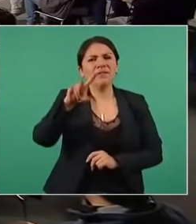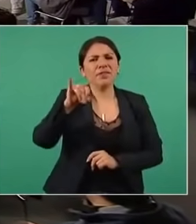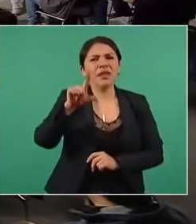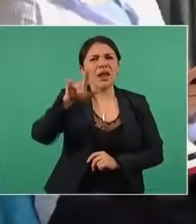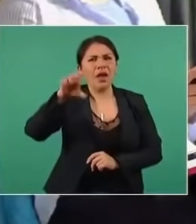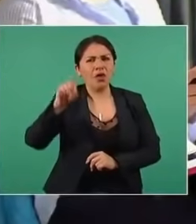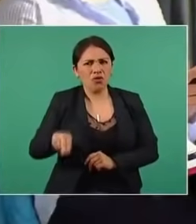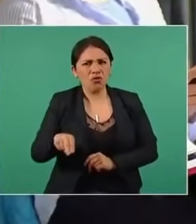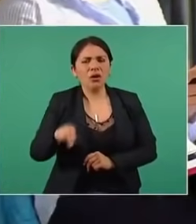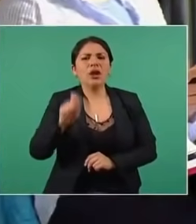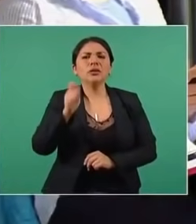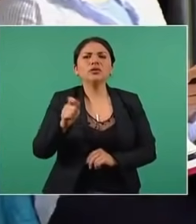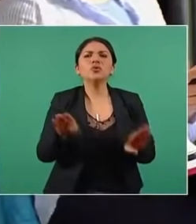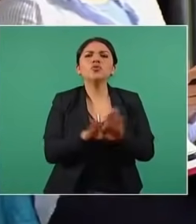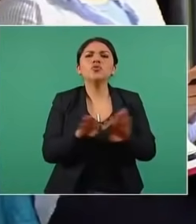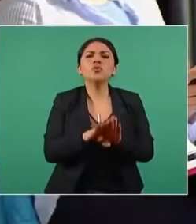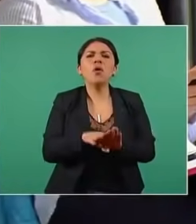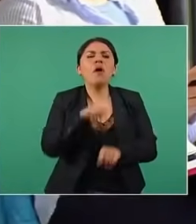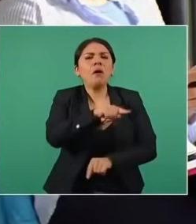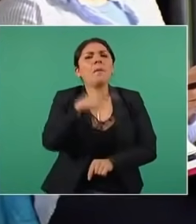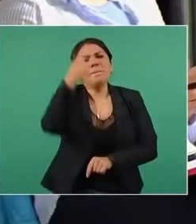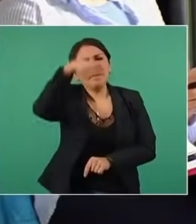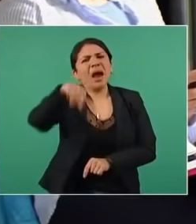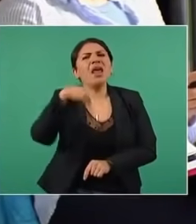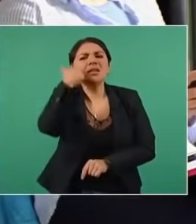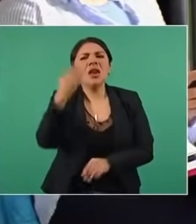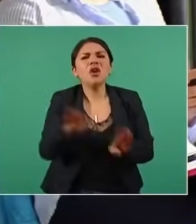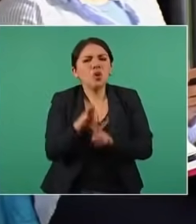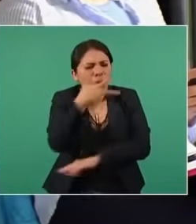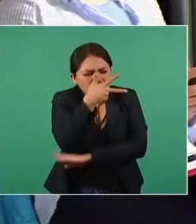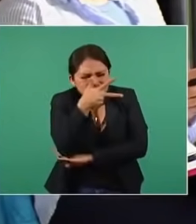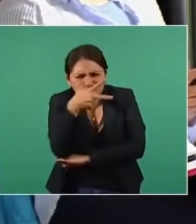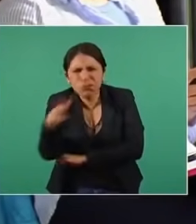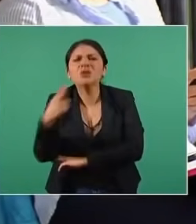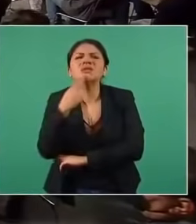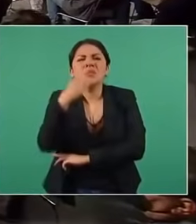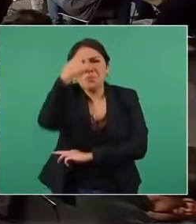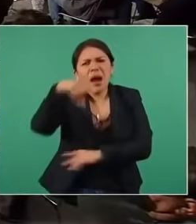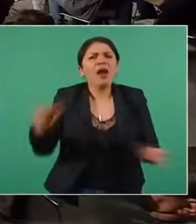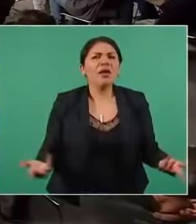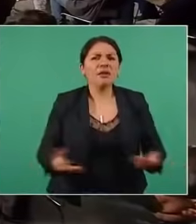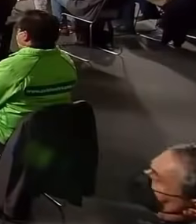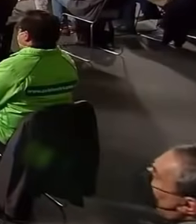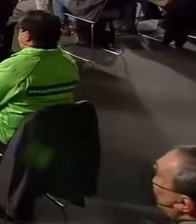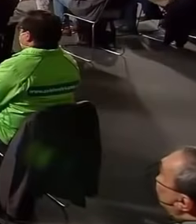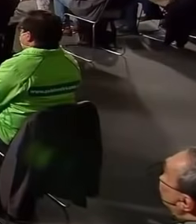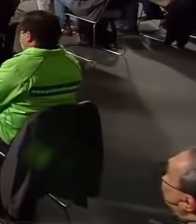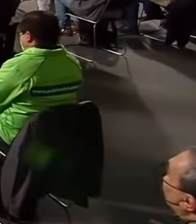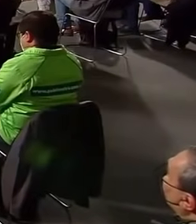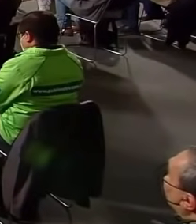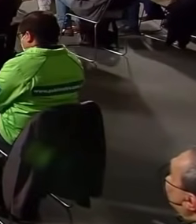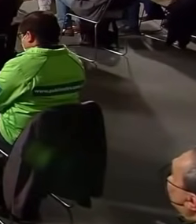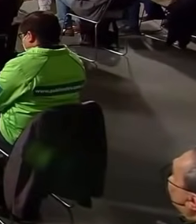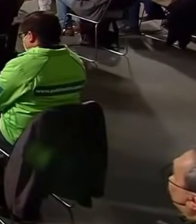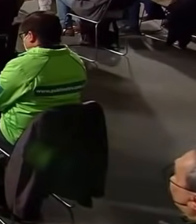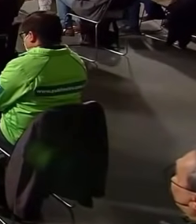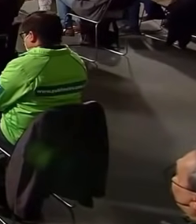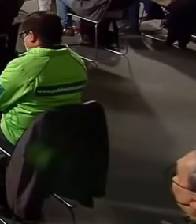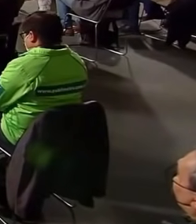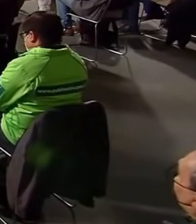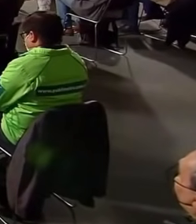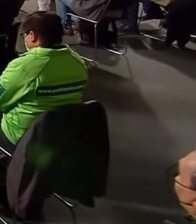que le ha dicho cuál era la intención de David León de grabar estos videos, presidente. Bueno,